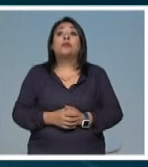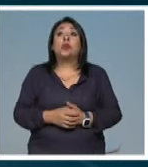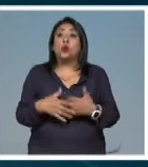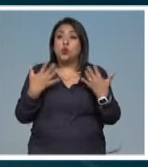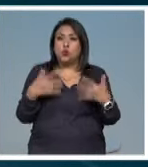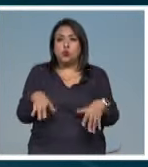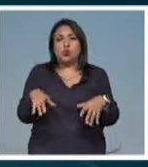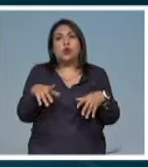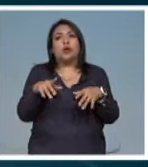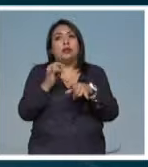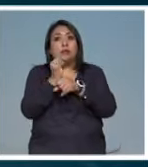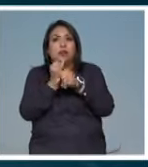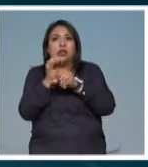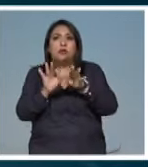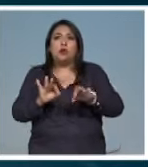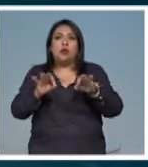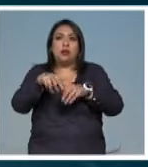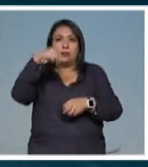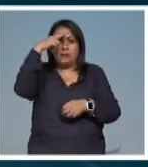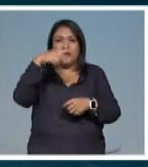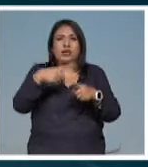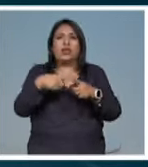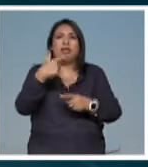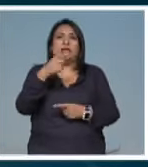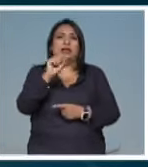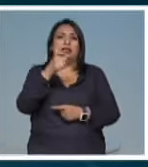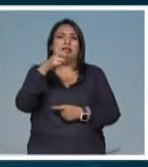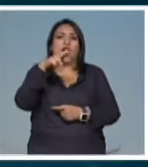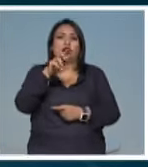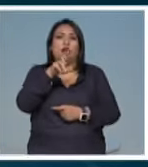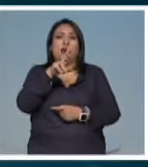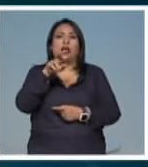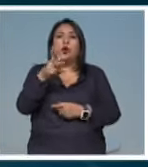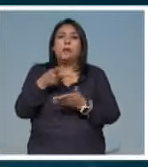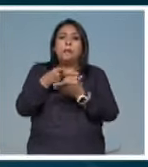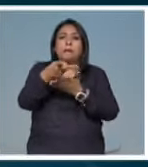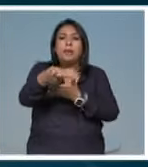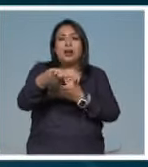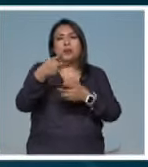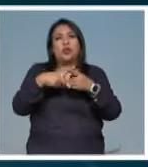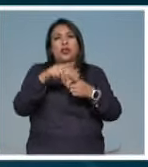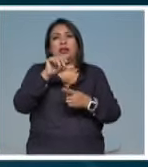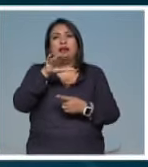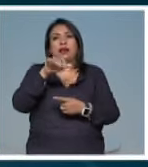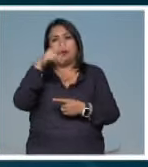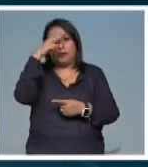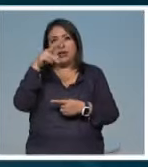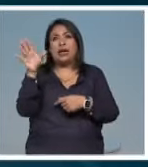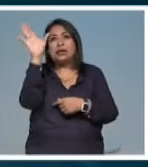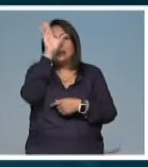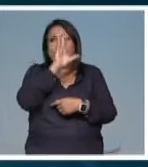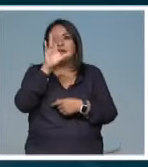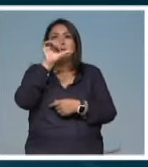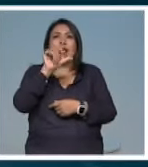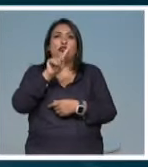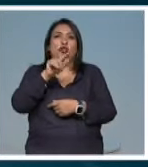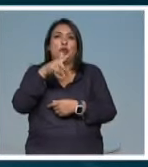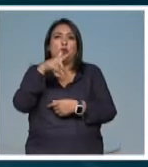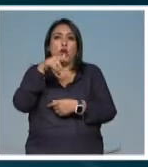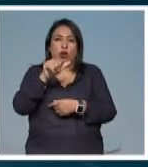Gran artífice de la investigación en México, Sergio Raúl Arroyo recibe la presea de la Academia Mexicana de Ciencias